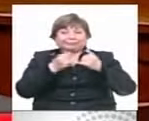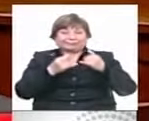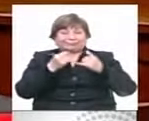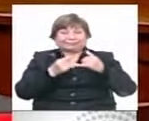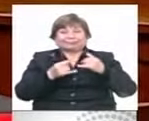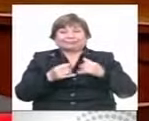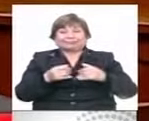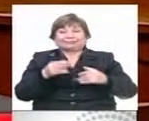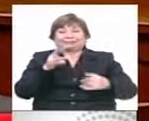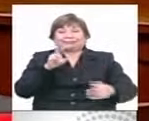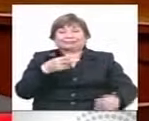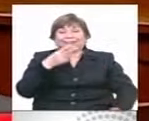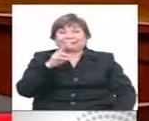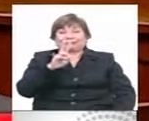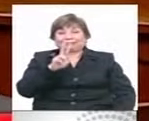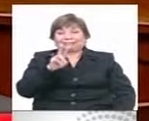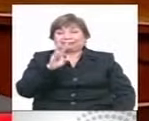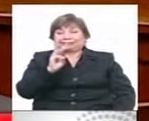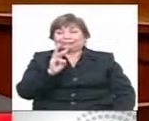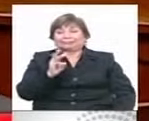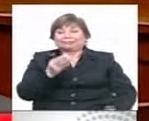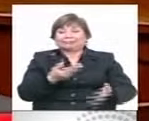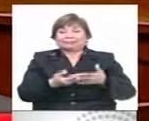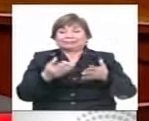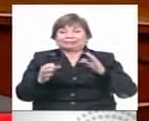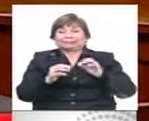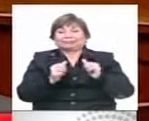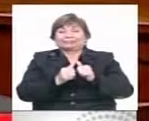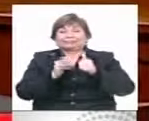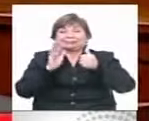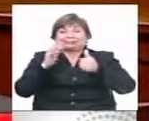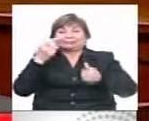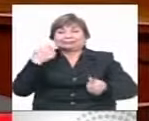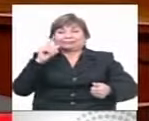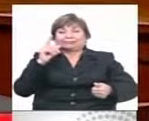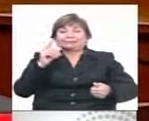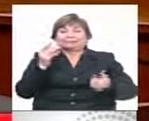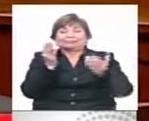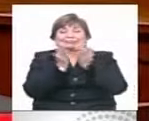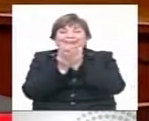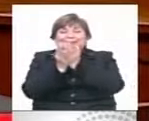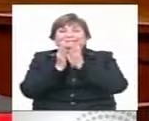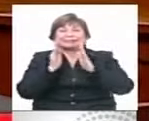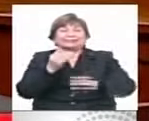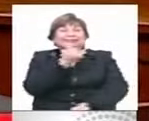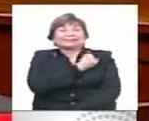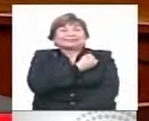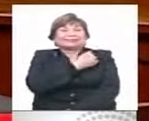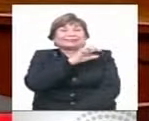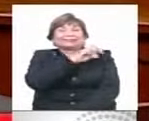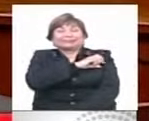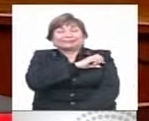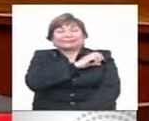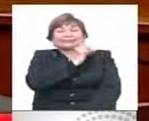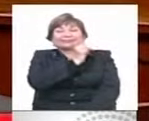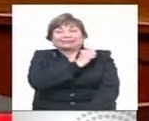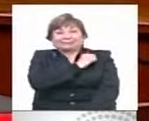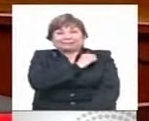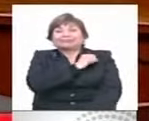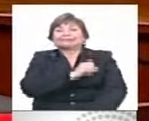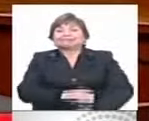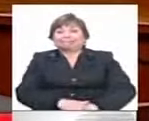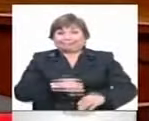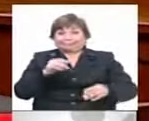año 2026 es atender a 6 millones de escolares de inicial, primaria y secundaria.